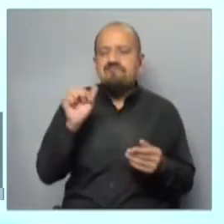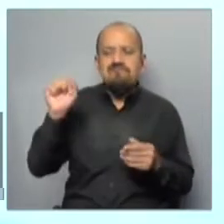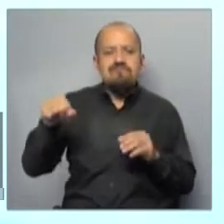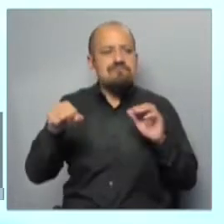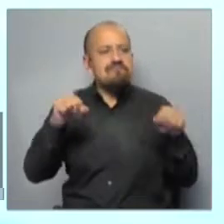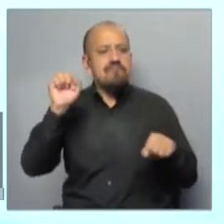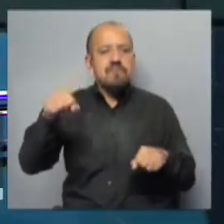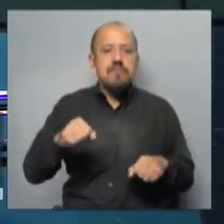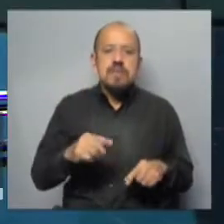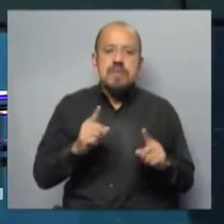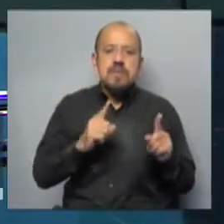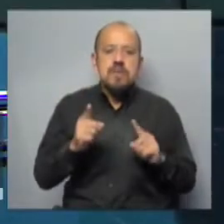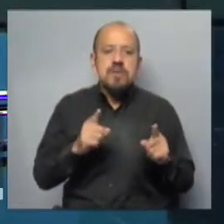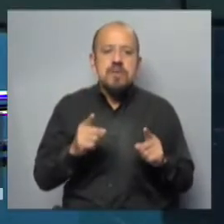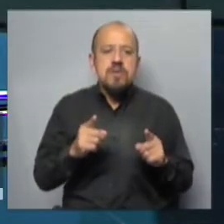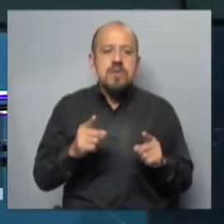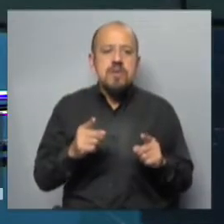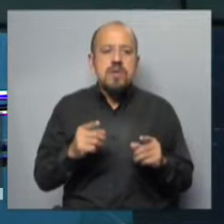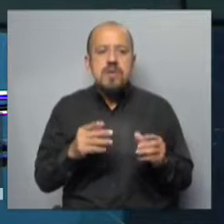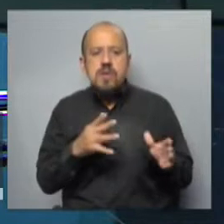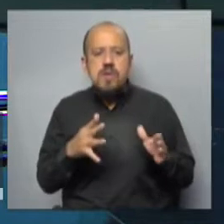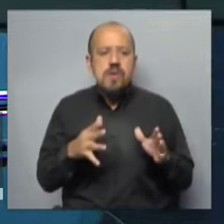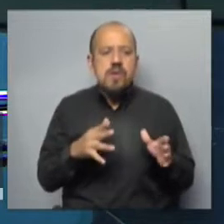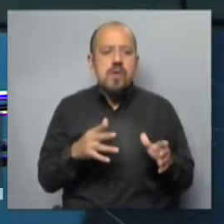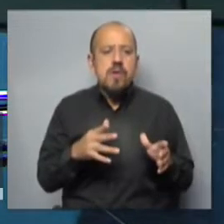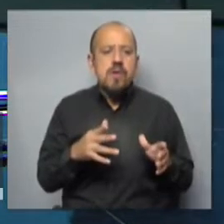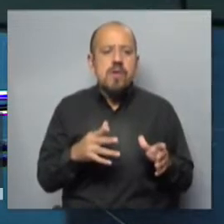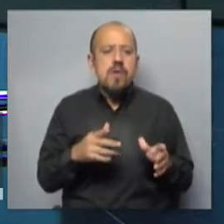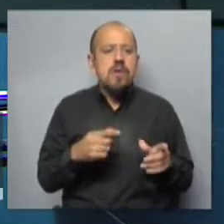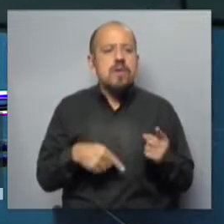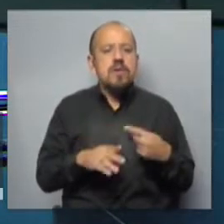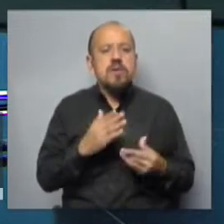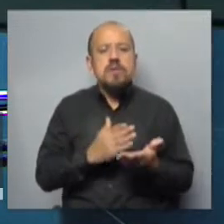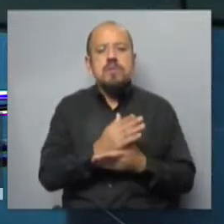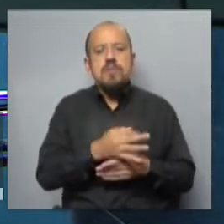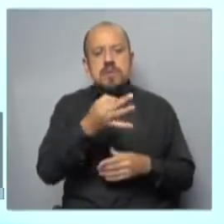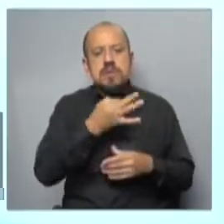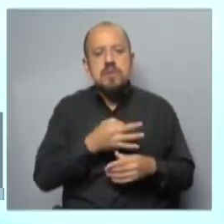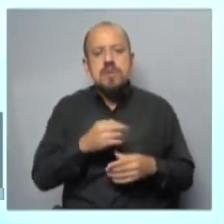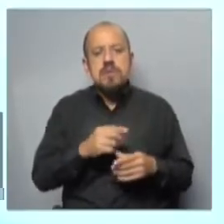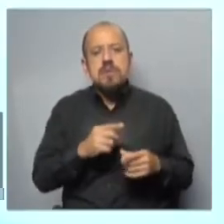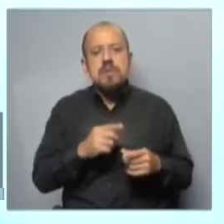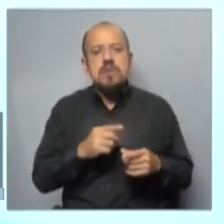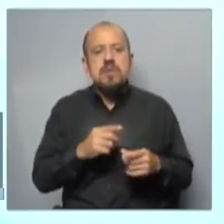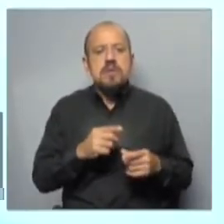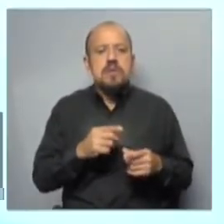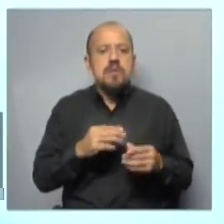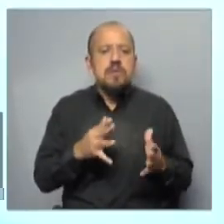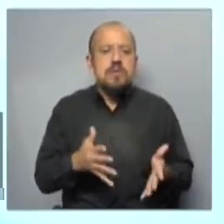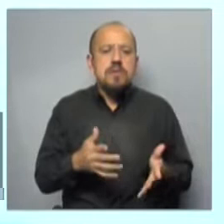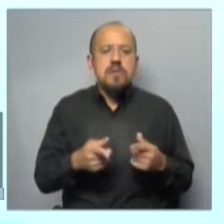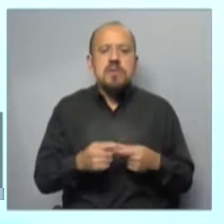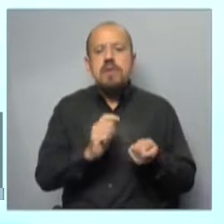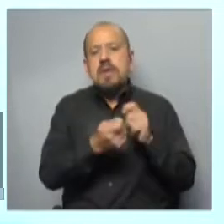tenía algunos movimientos extraños y siempre me decían no lo que pasa que va a cambiar